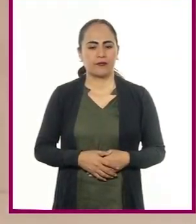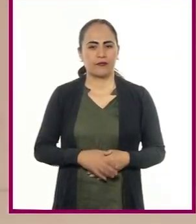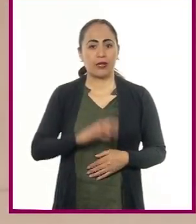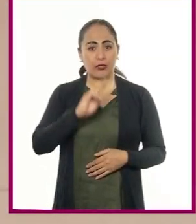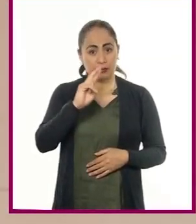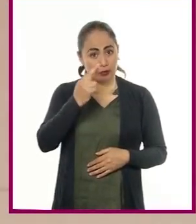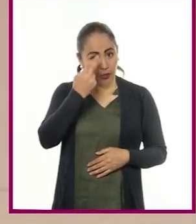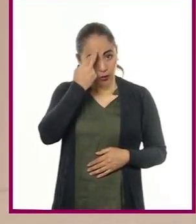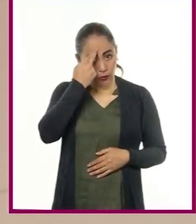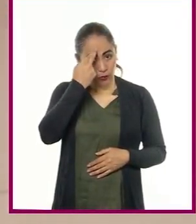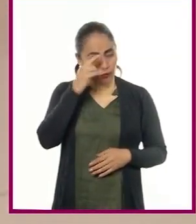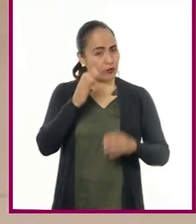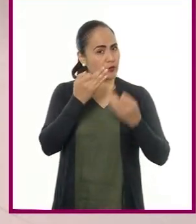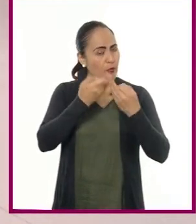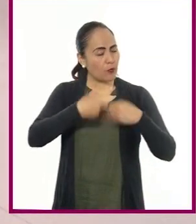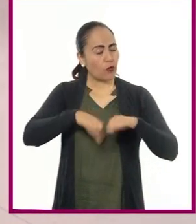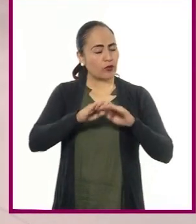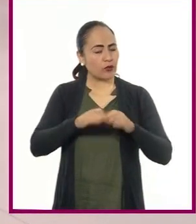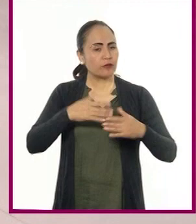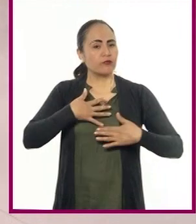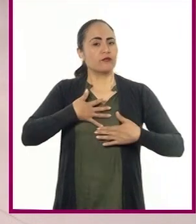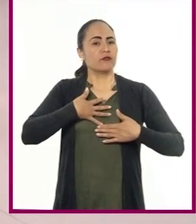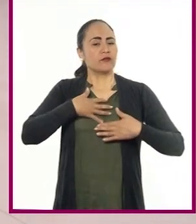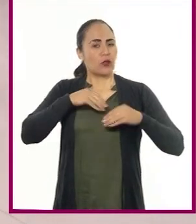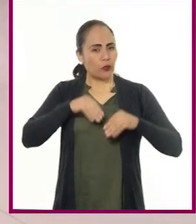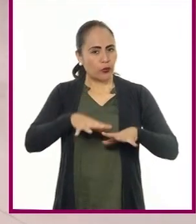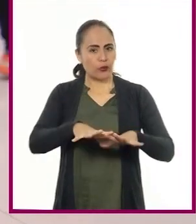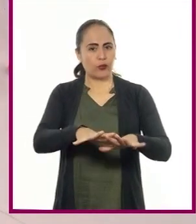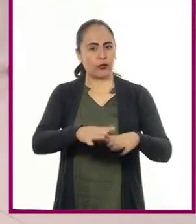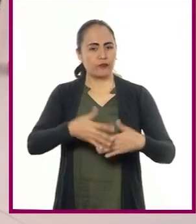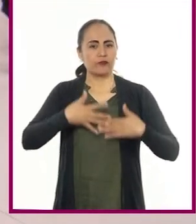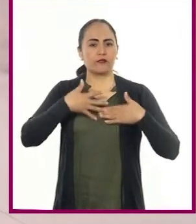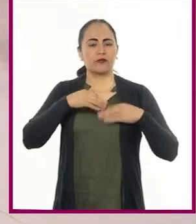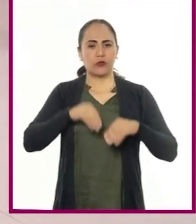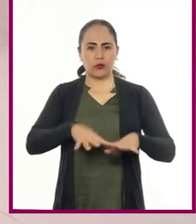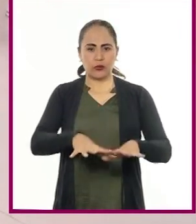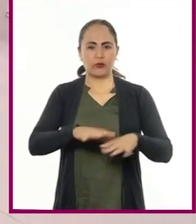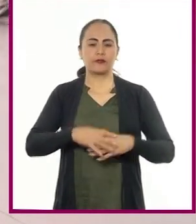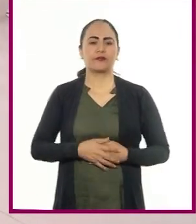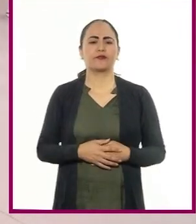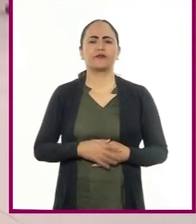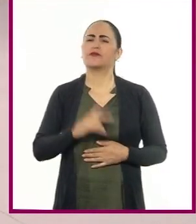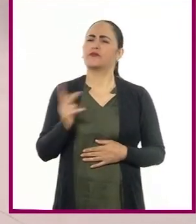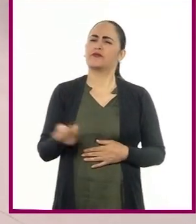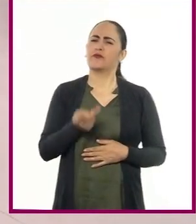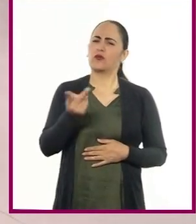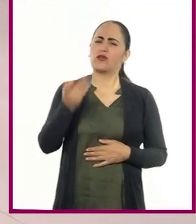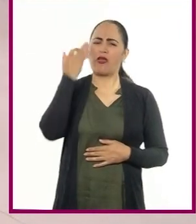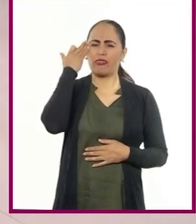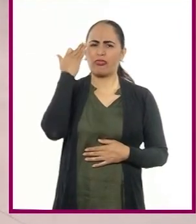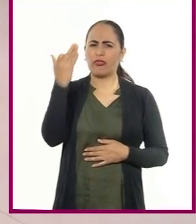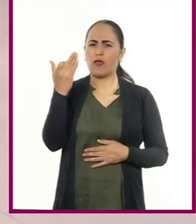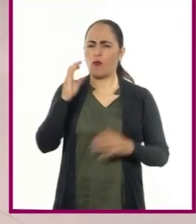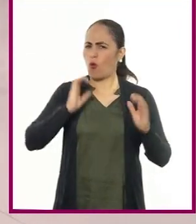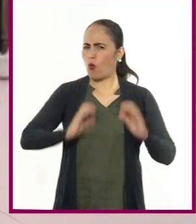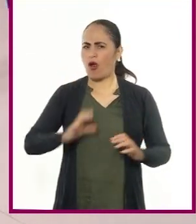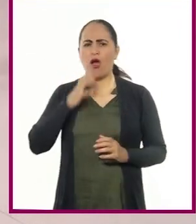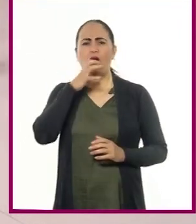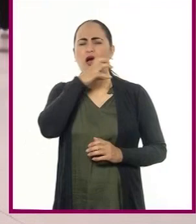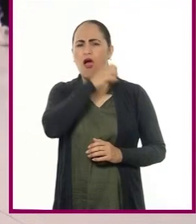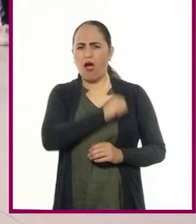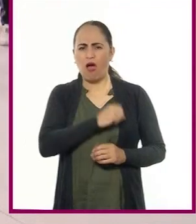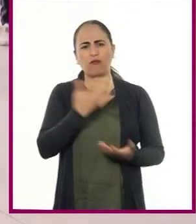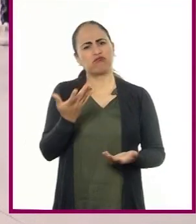Recuerden, importante, inhalar y exhalar. Maestro, una pregunta, ¿qué tiempo tenemos que realizar este tipo de